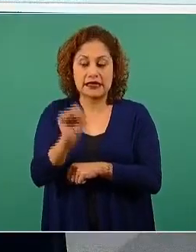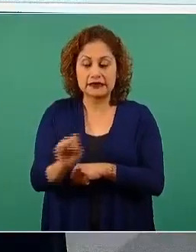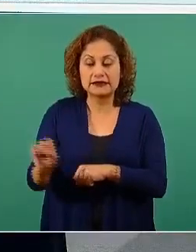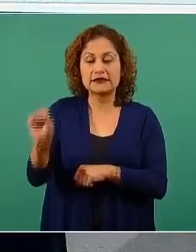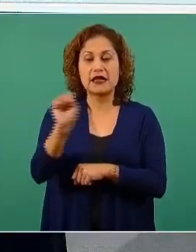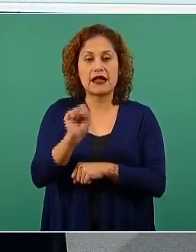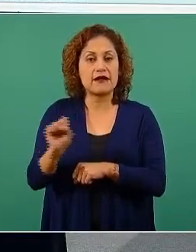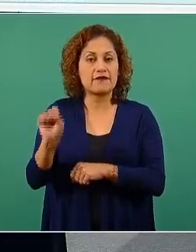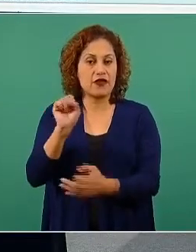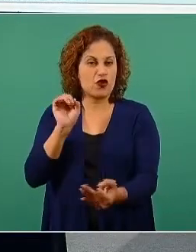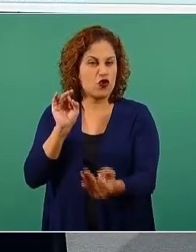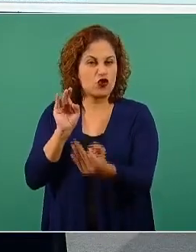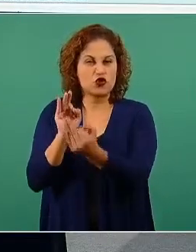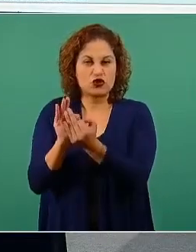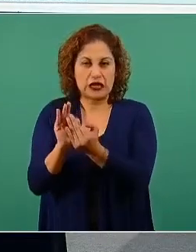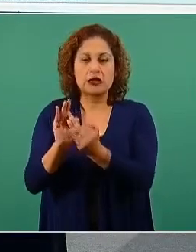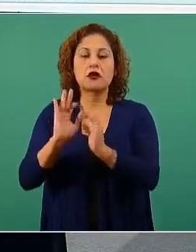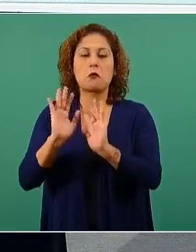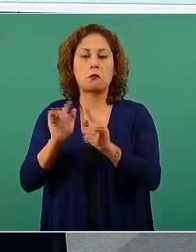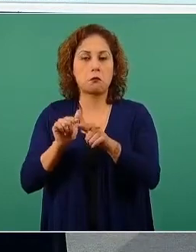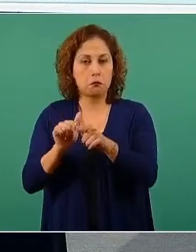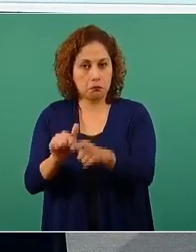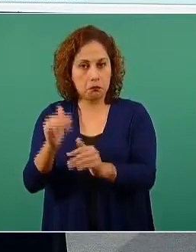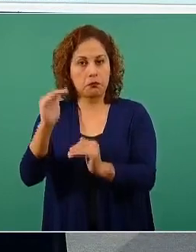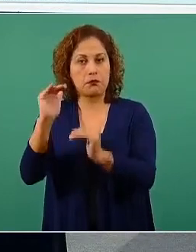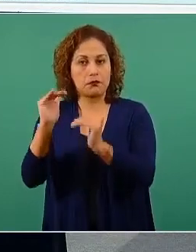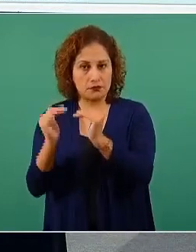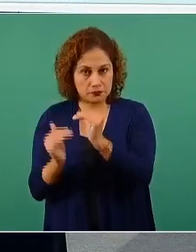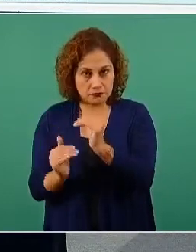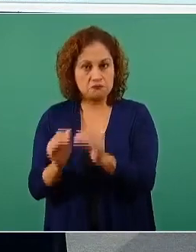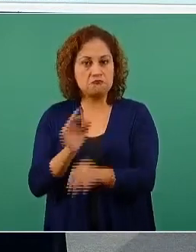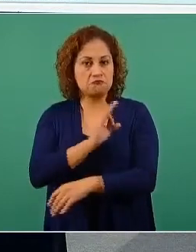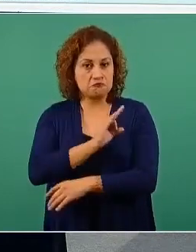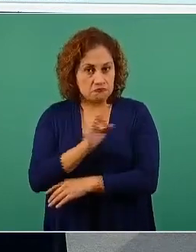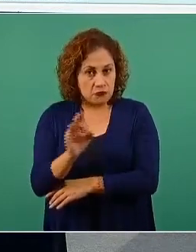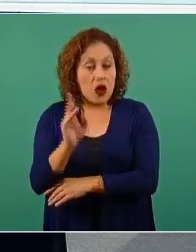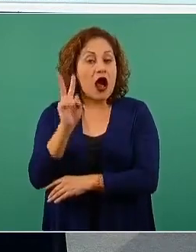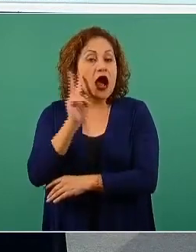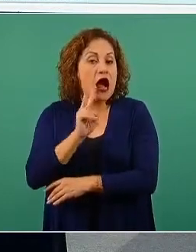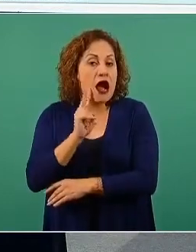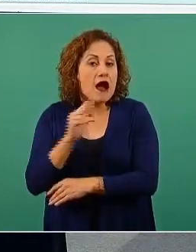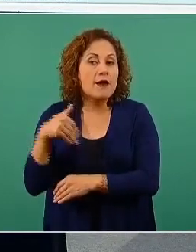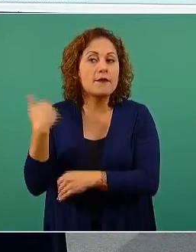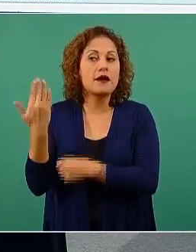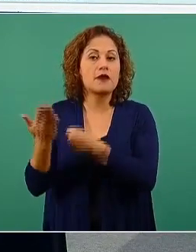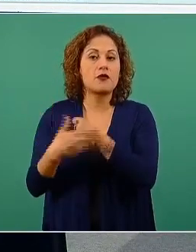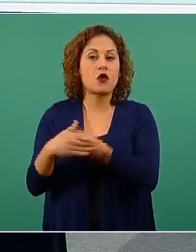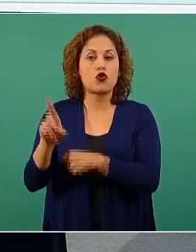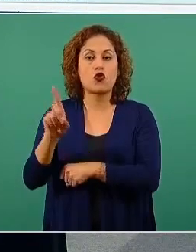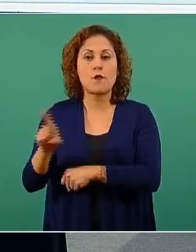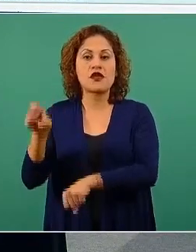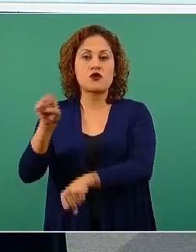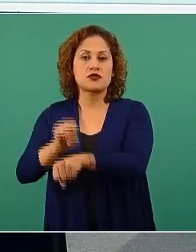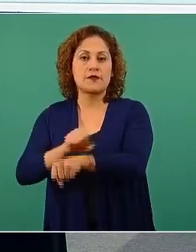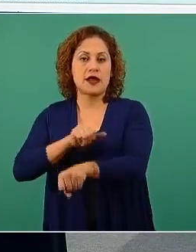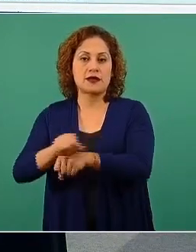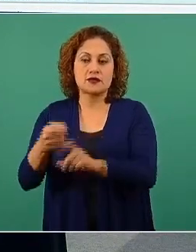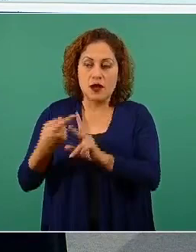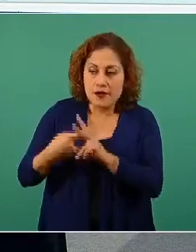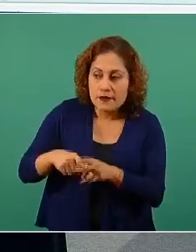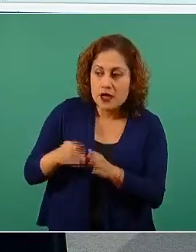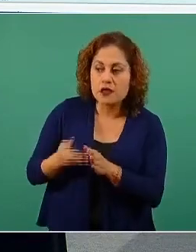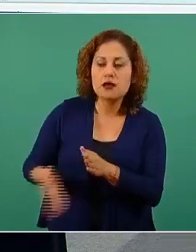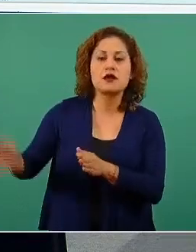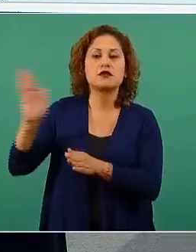y cerrando con esta tendencia descendente y veremos cómo abre la semana 19. Veamos la siguiente